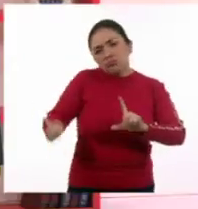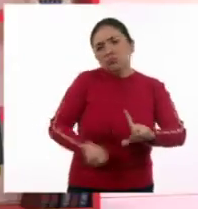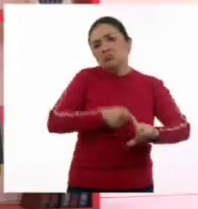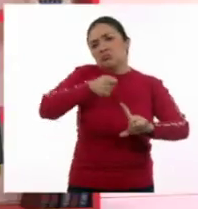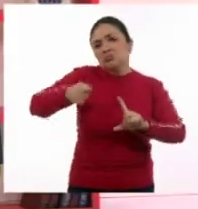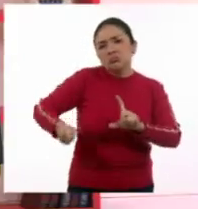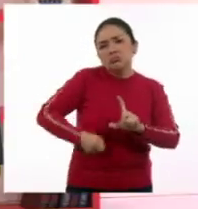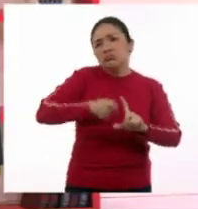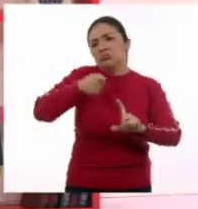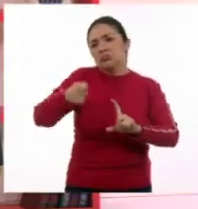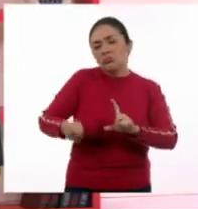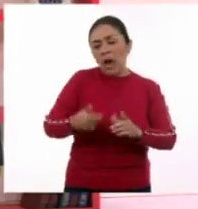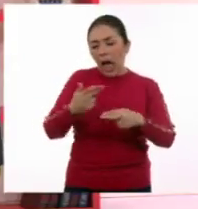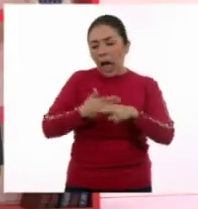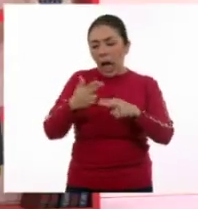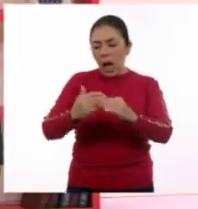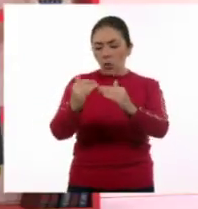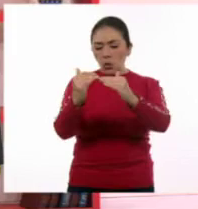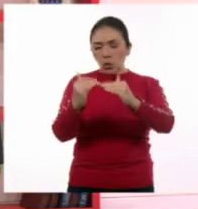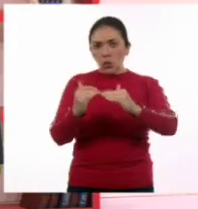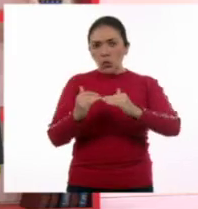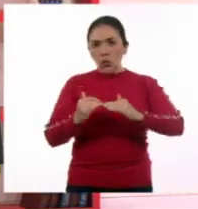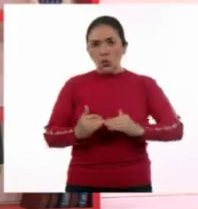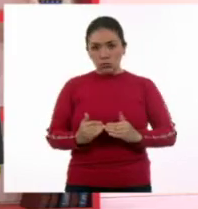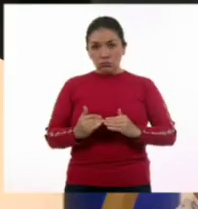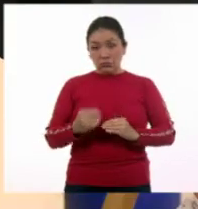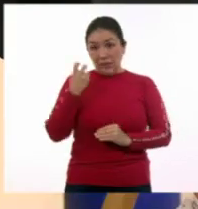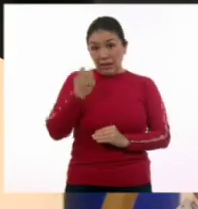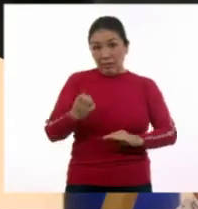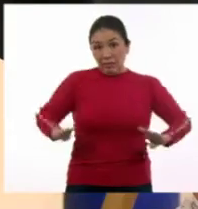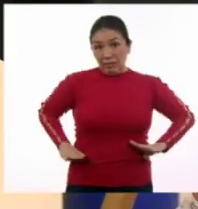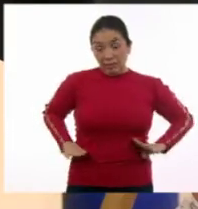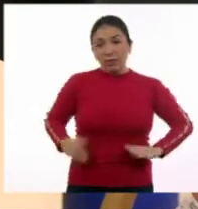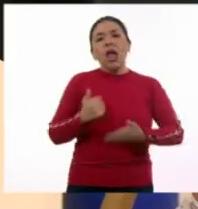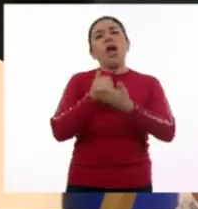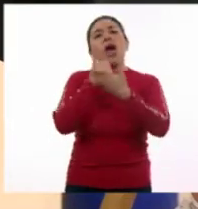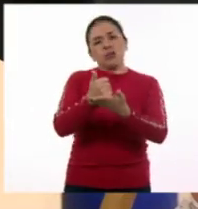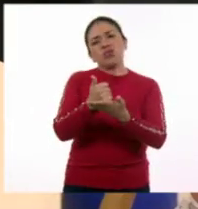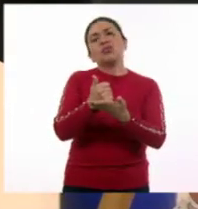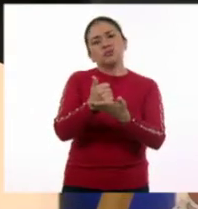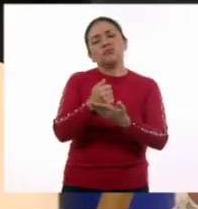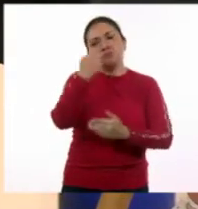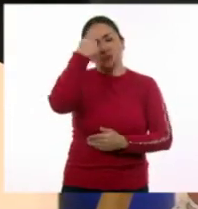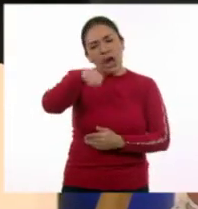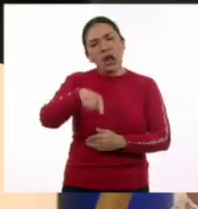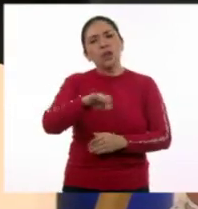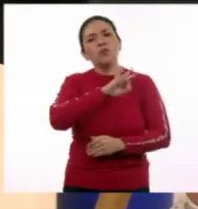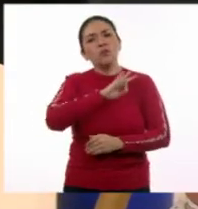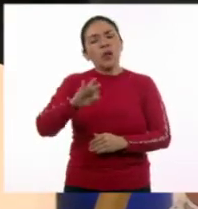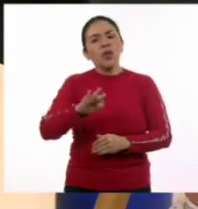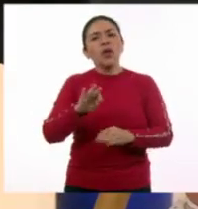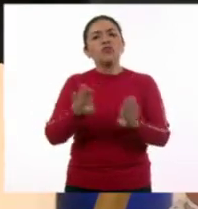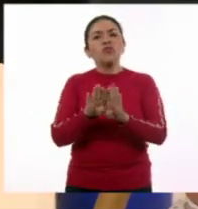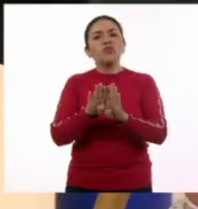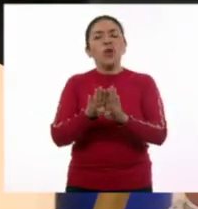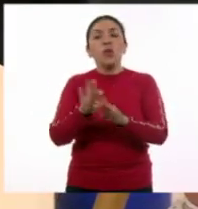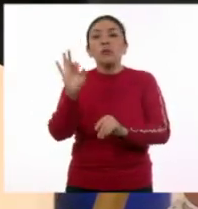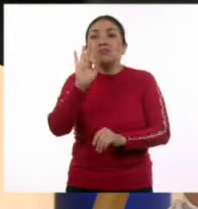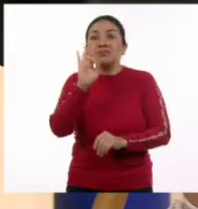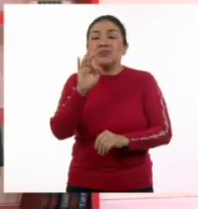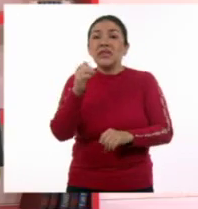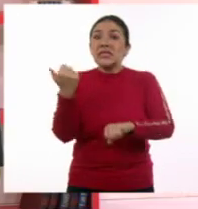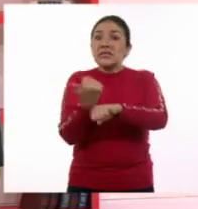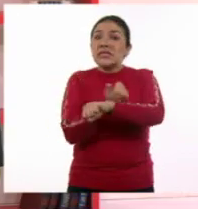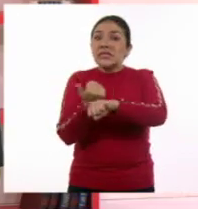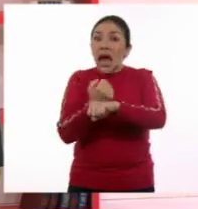todo está abajo incluso este tipo de vendaje nos ayudan para sostener en este caso si tuvimos alguna